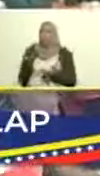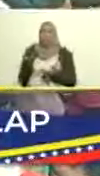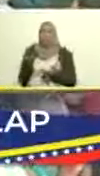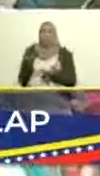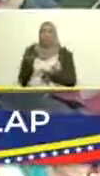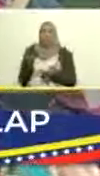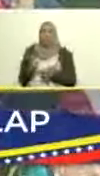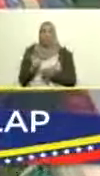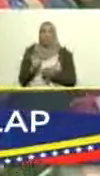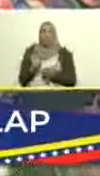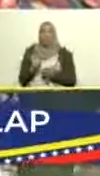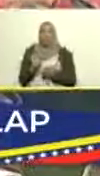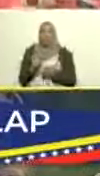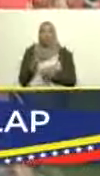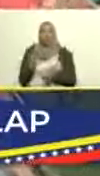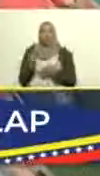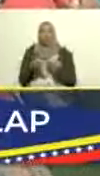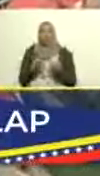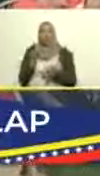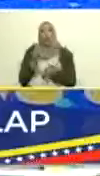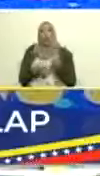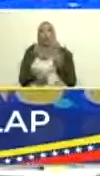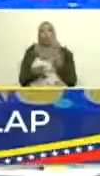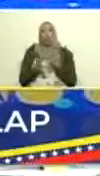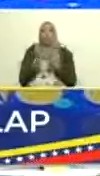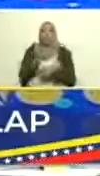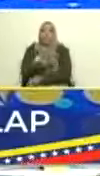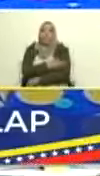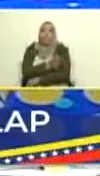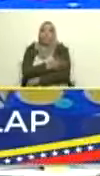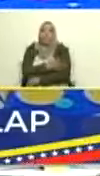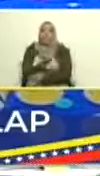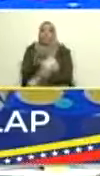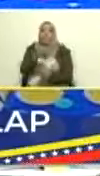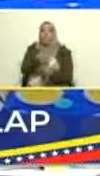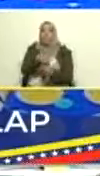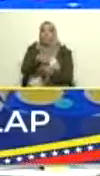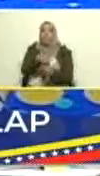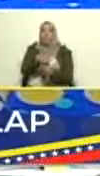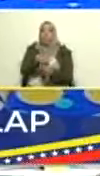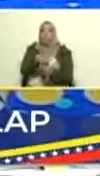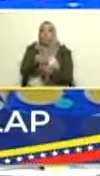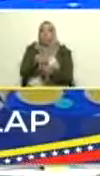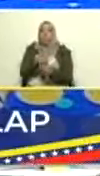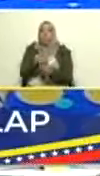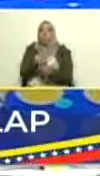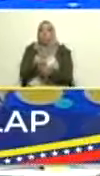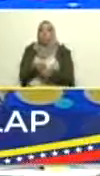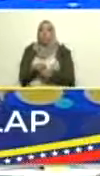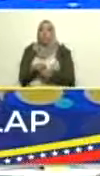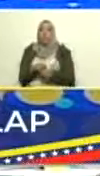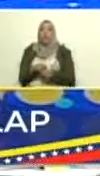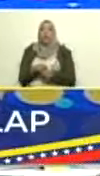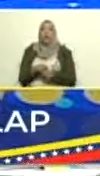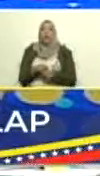Bueno, ahí se demuestra cómo los apellidos pusieron a un títere. Ellos a veces ponen títere.